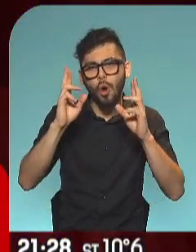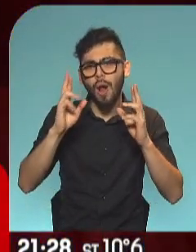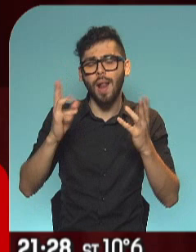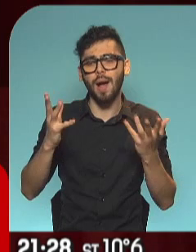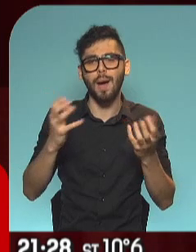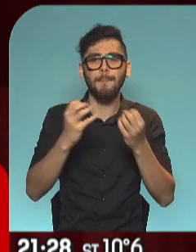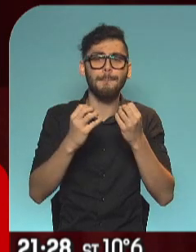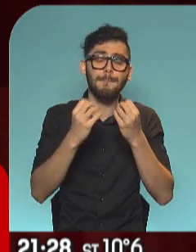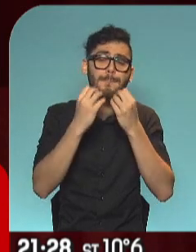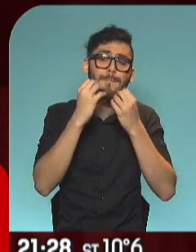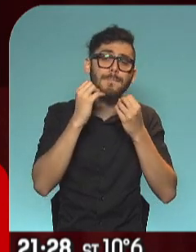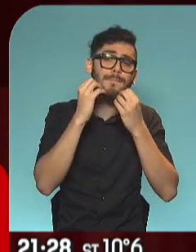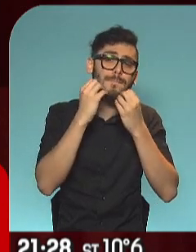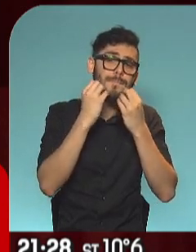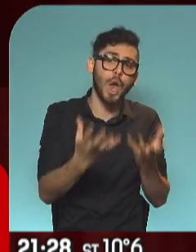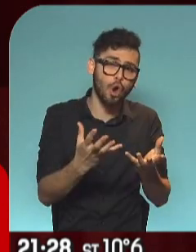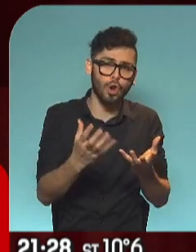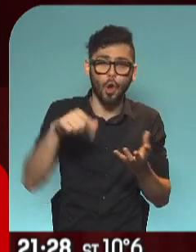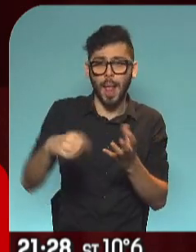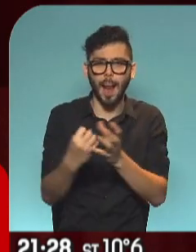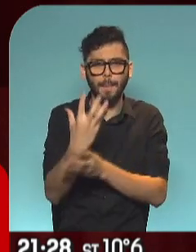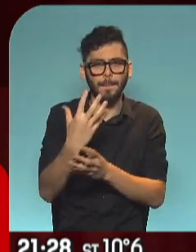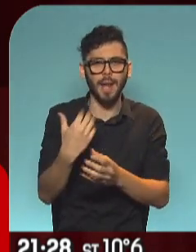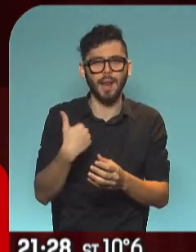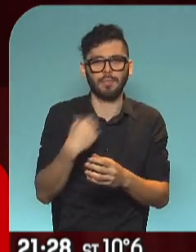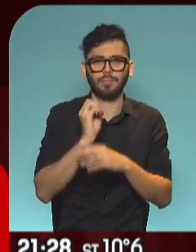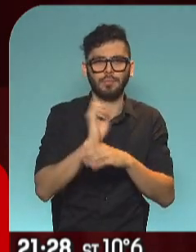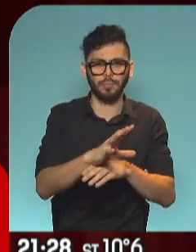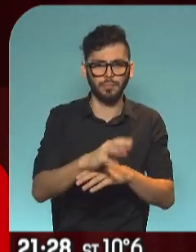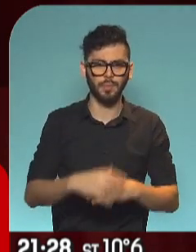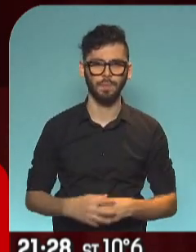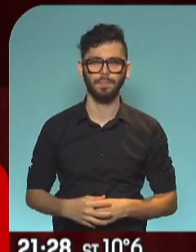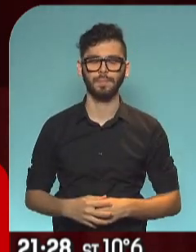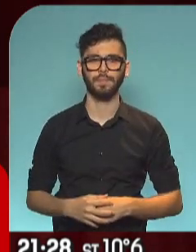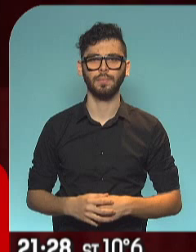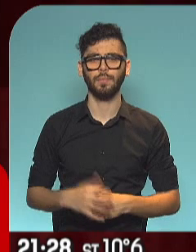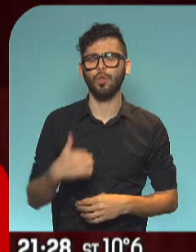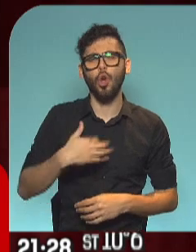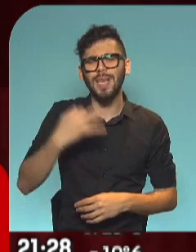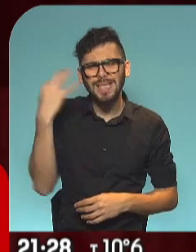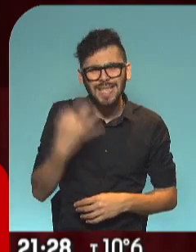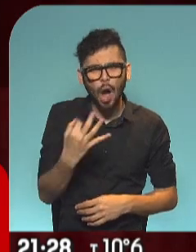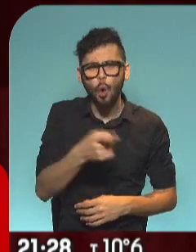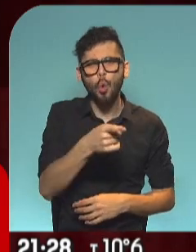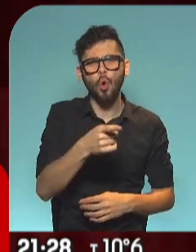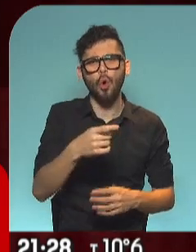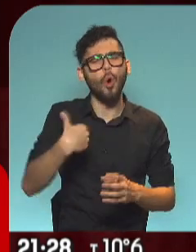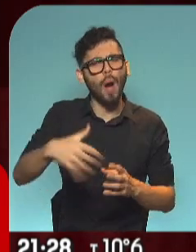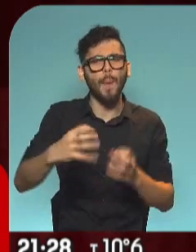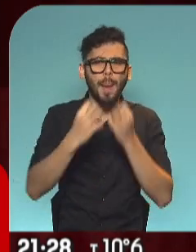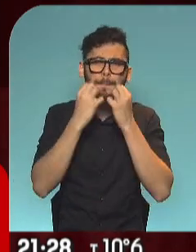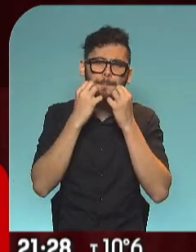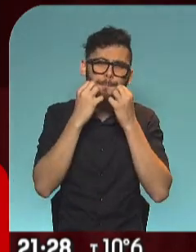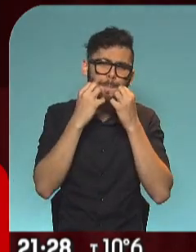and the first lady, and I've done that this morning, as you can imagine, and I'm sure that they'll both stage a very